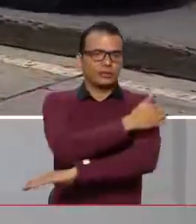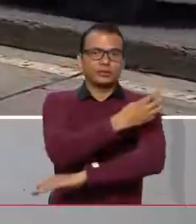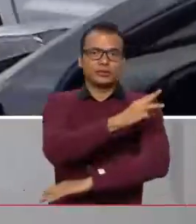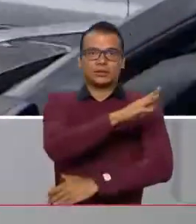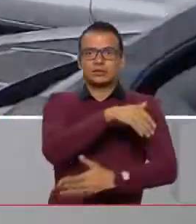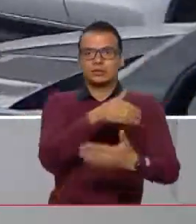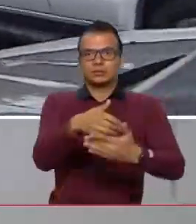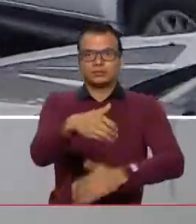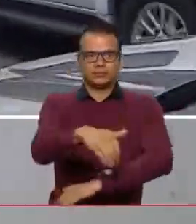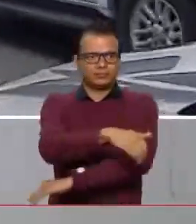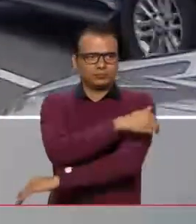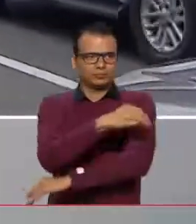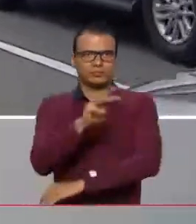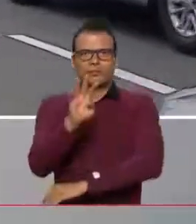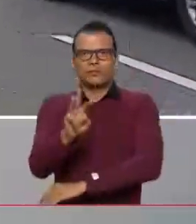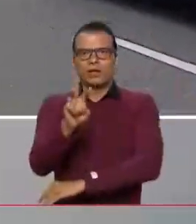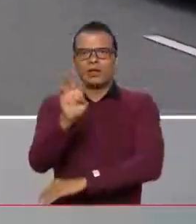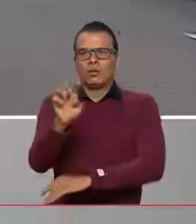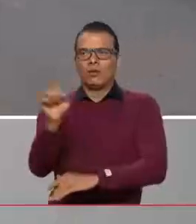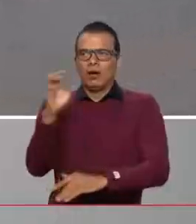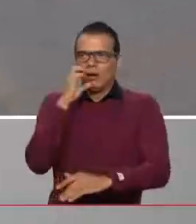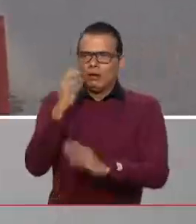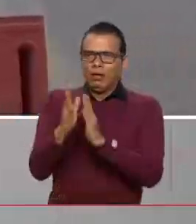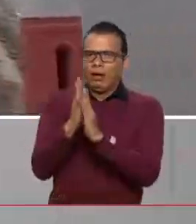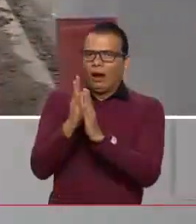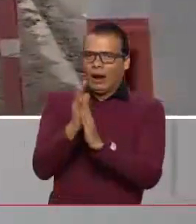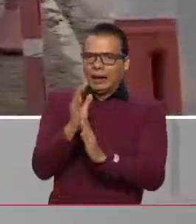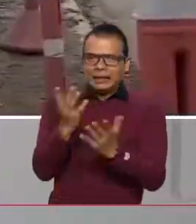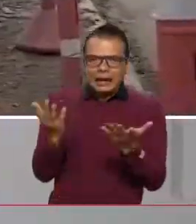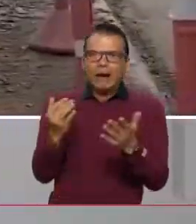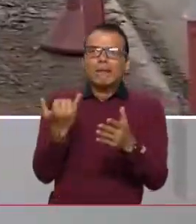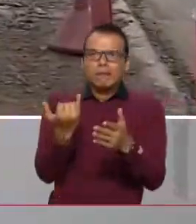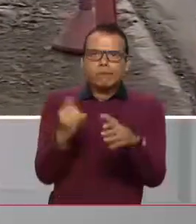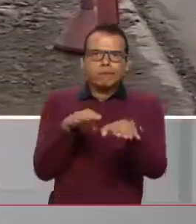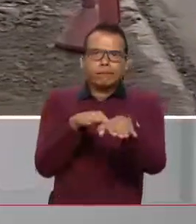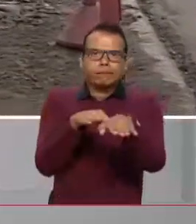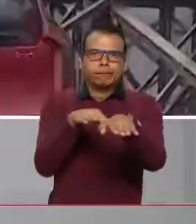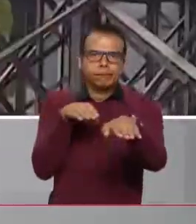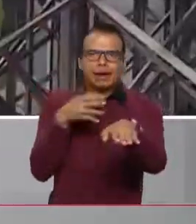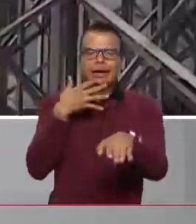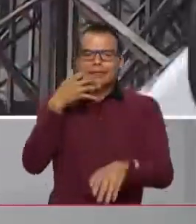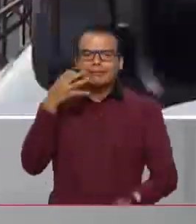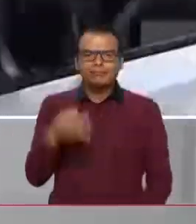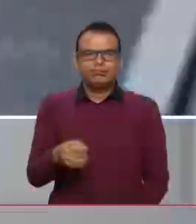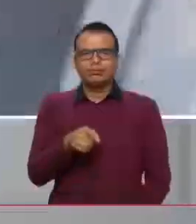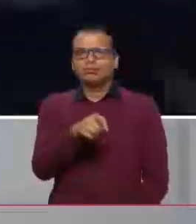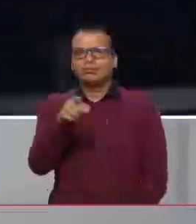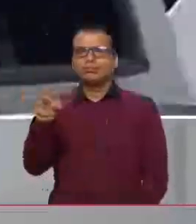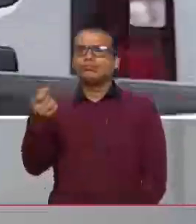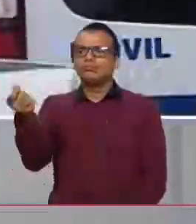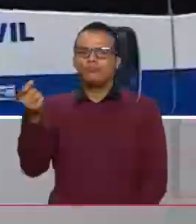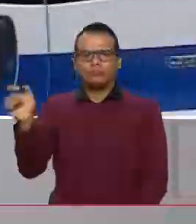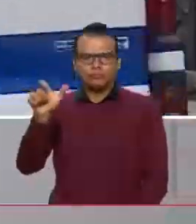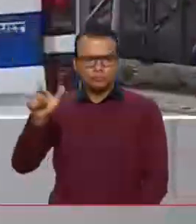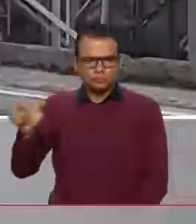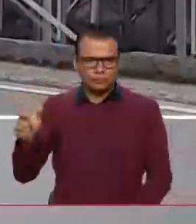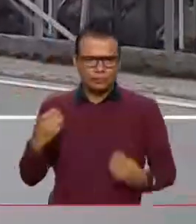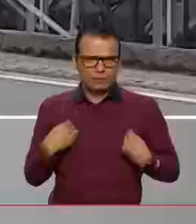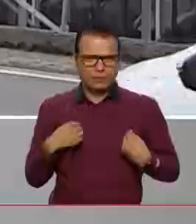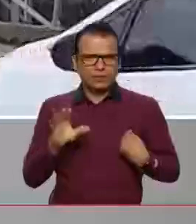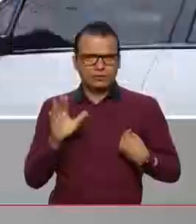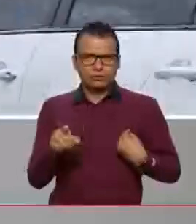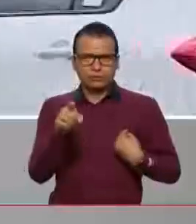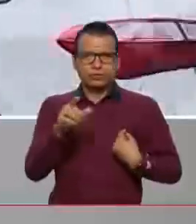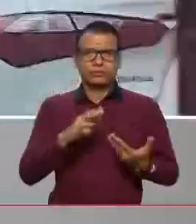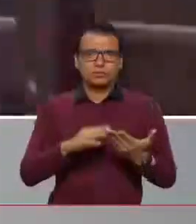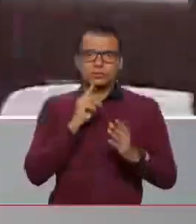para la feria. Precisamente nos decía William un poco de congestión que se está presentando allí esa hora. La comunidad denuncia que aspectos como la movilidad